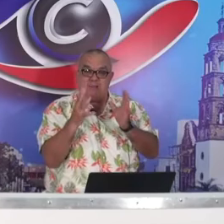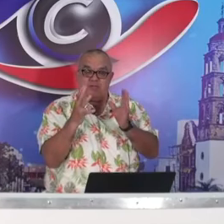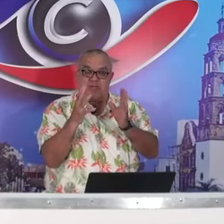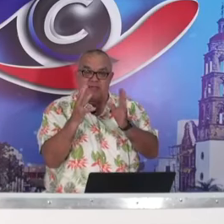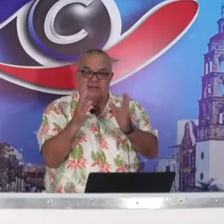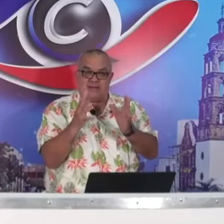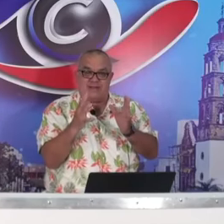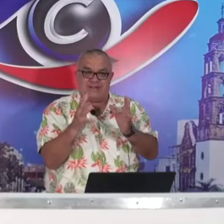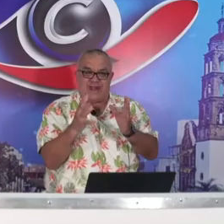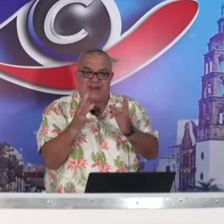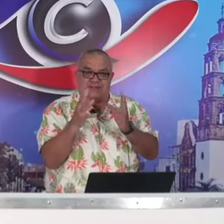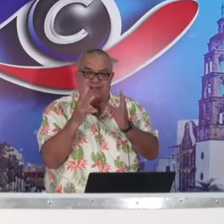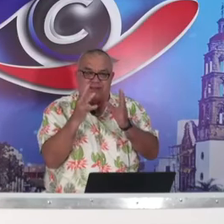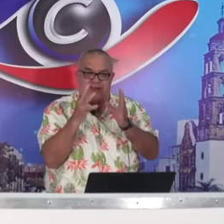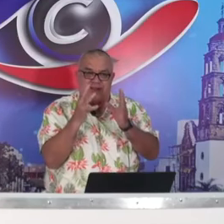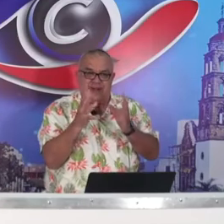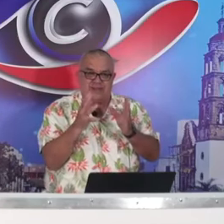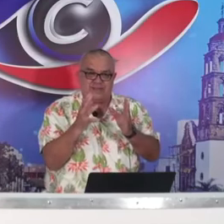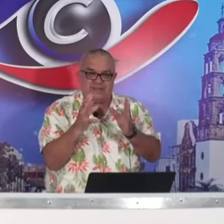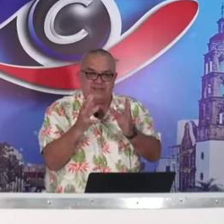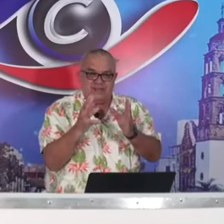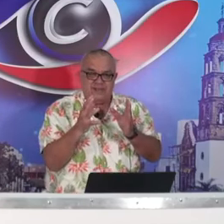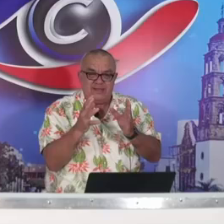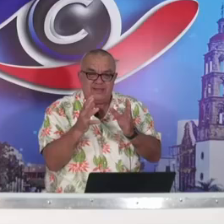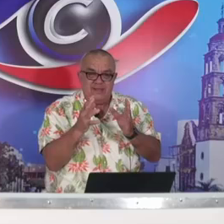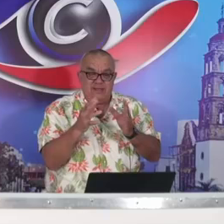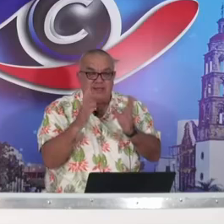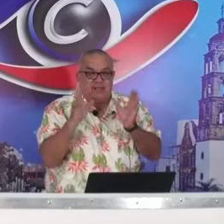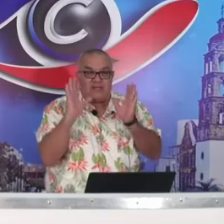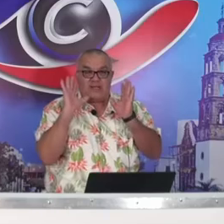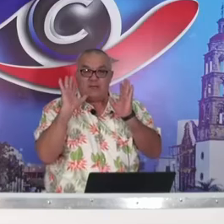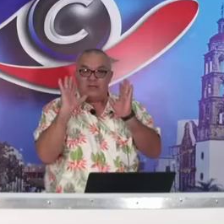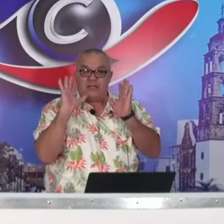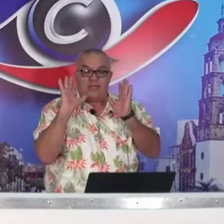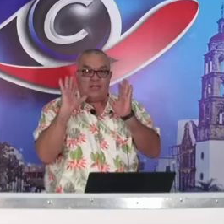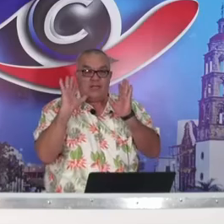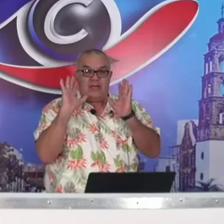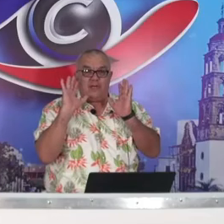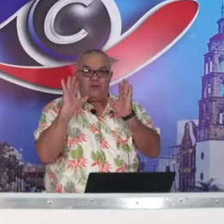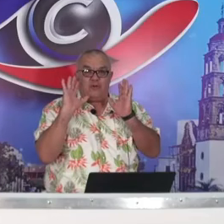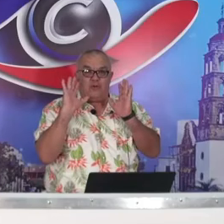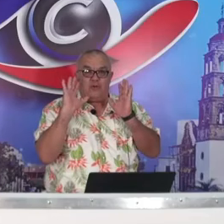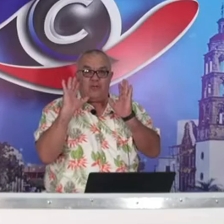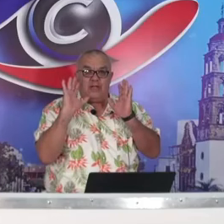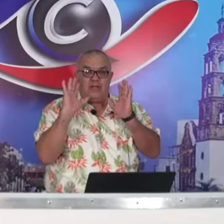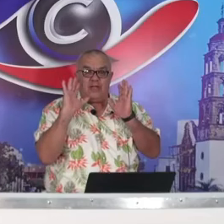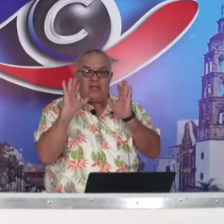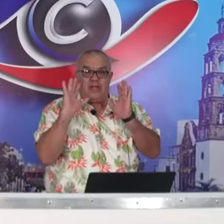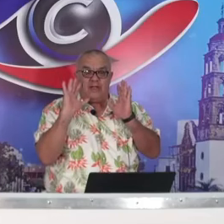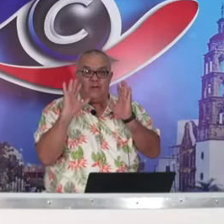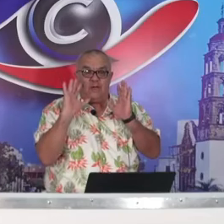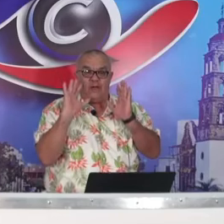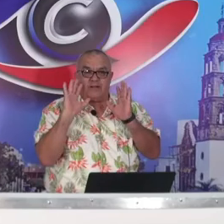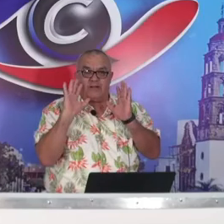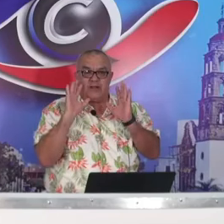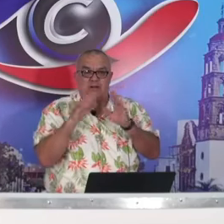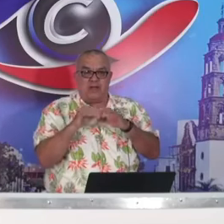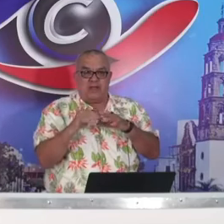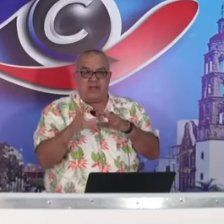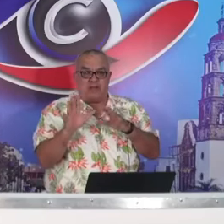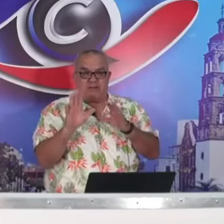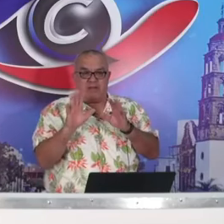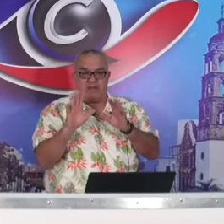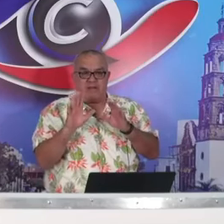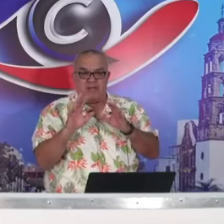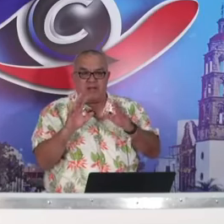de punchallantas artesanales que no sé dónde, en qué lugar estarían, en